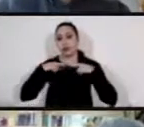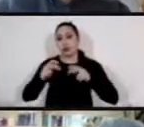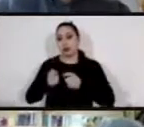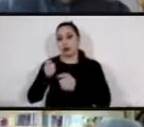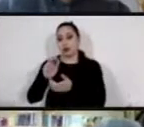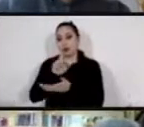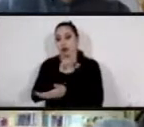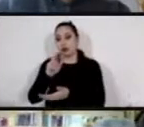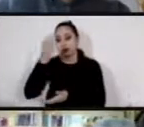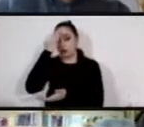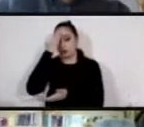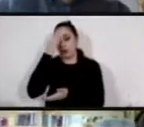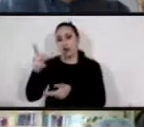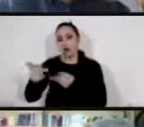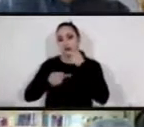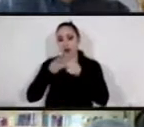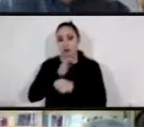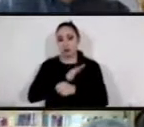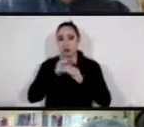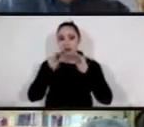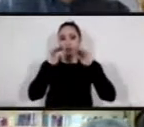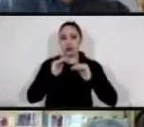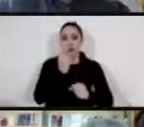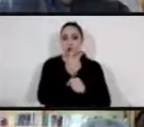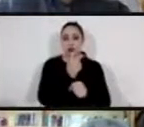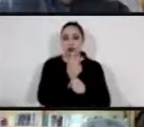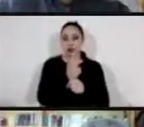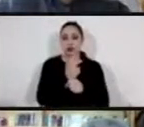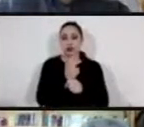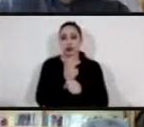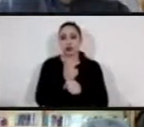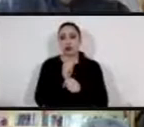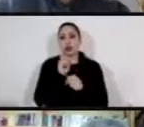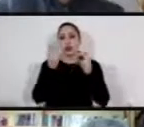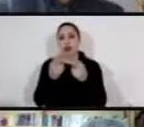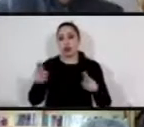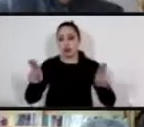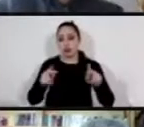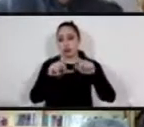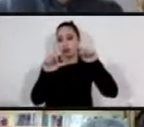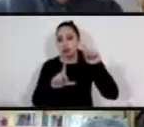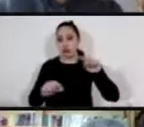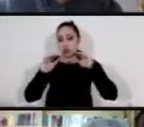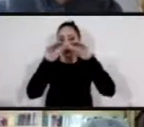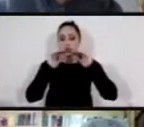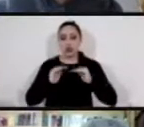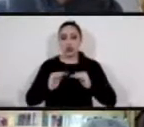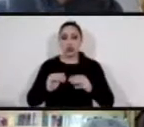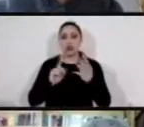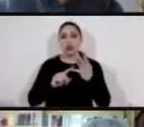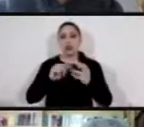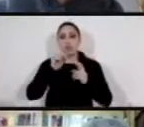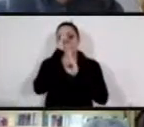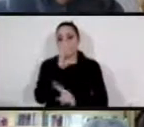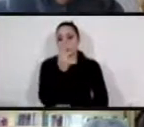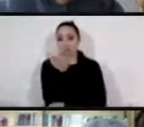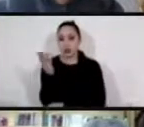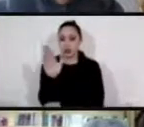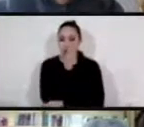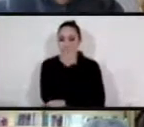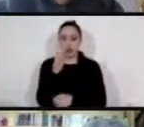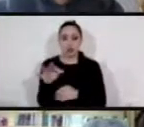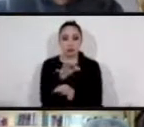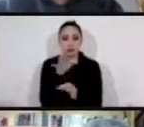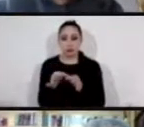artes 2019. Número 8 del orden del día, himno nacional. 9 del orden del día, honores a la bandera. Cumplida su